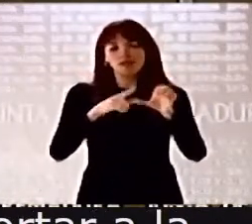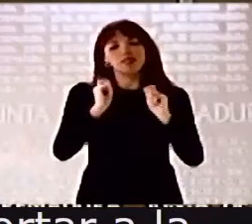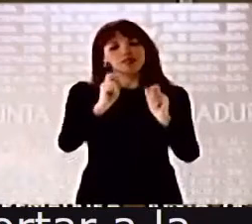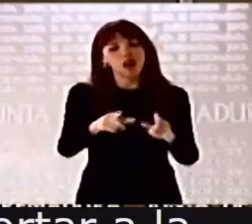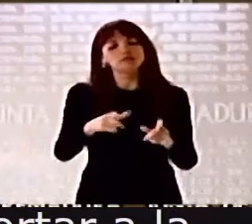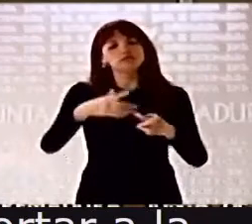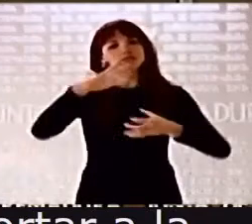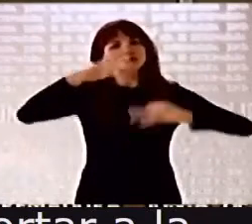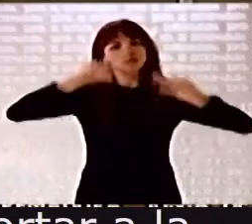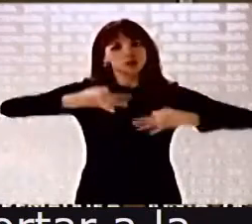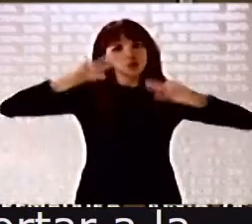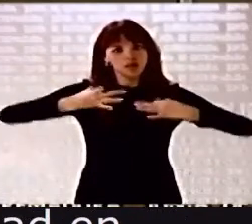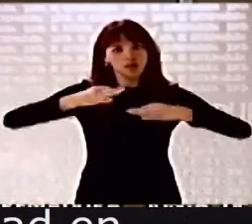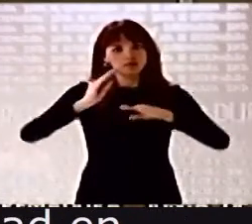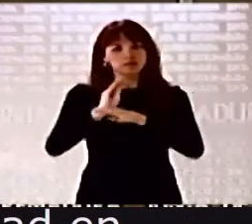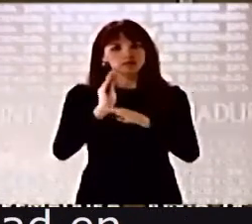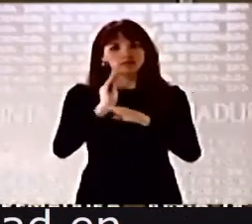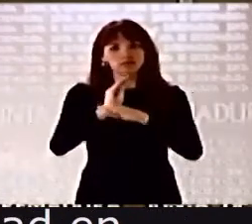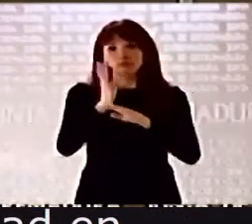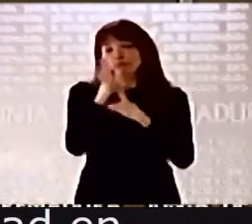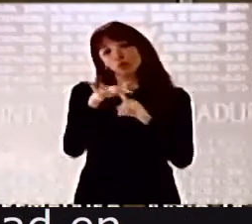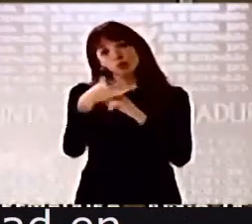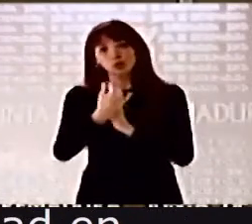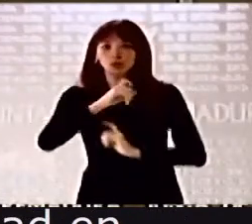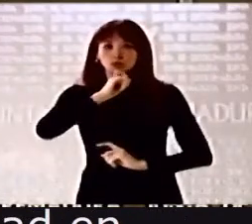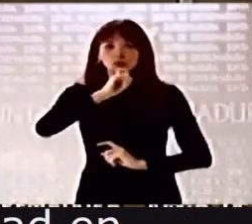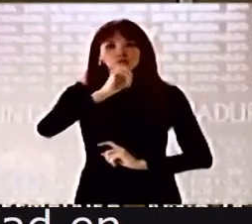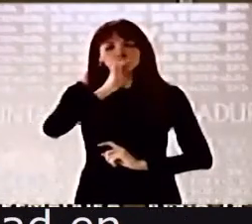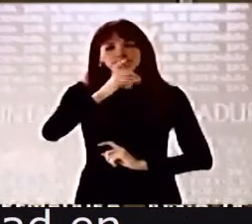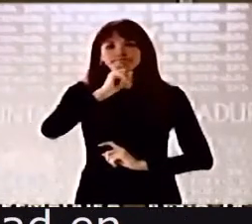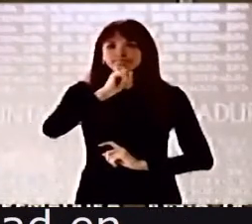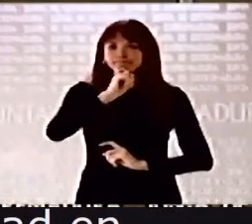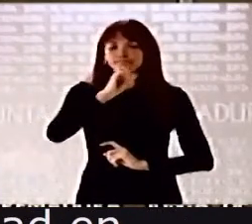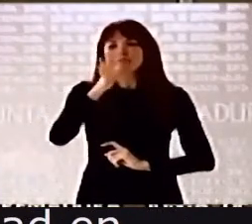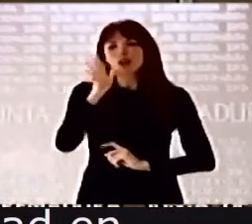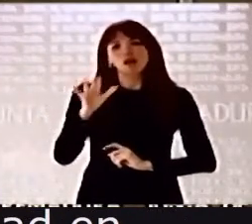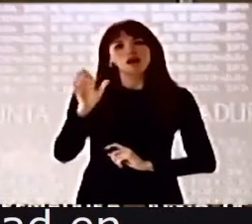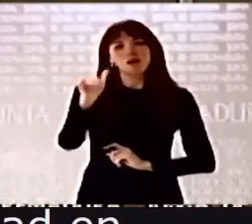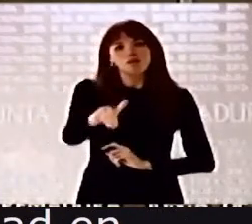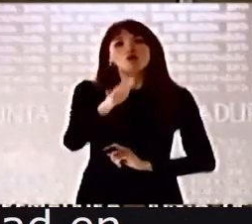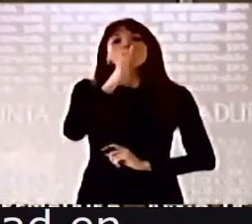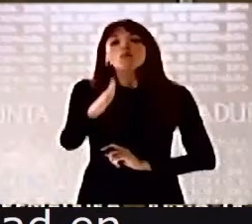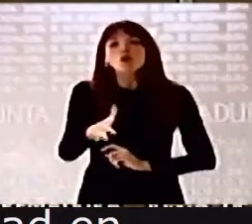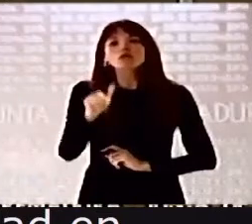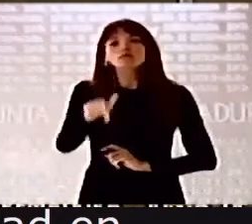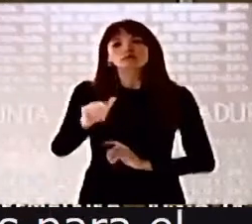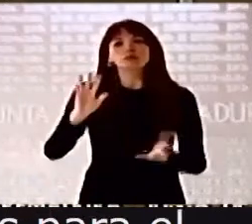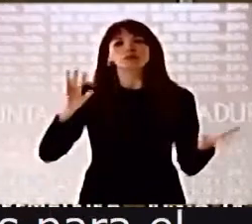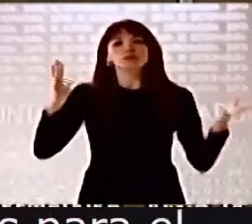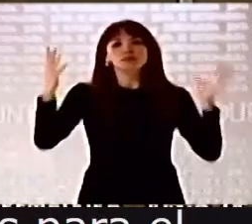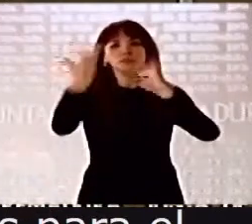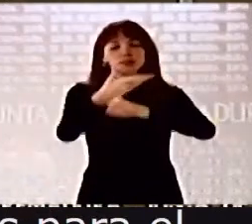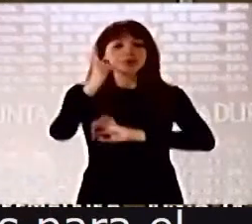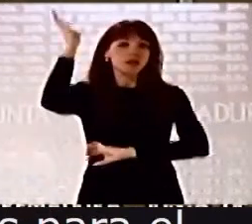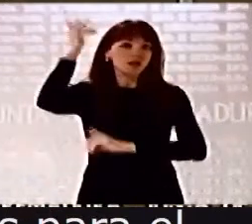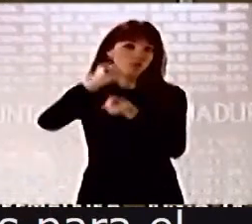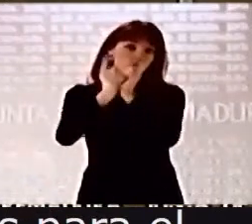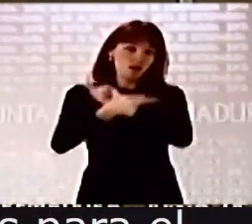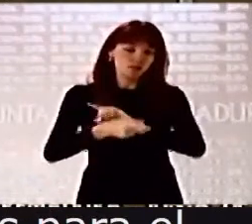tiempos como estamos viviendo, pues complejos para el campo como consecuencia de la evolución